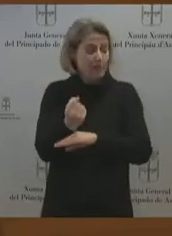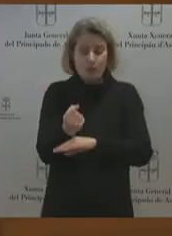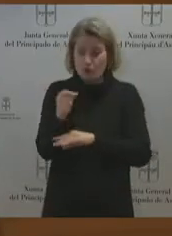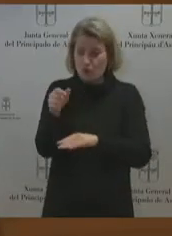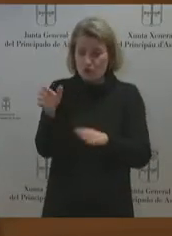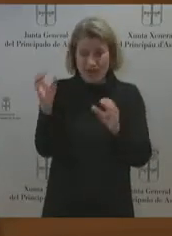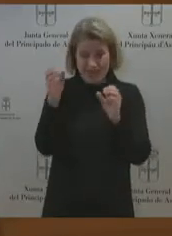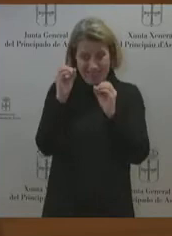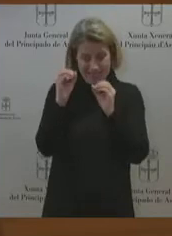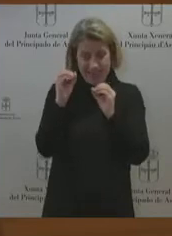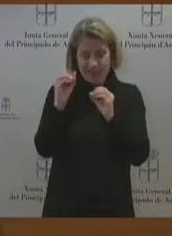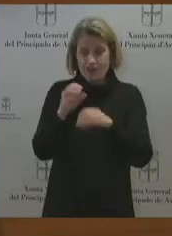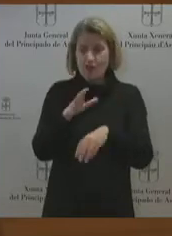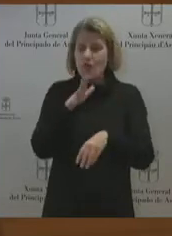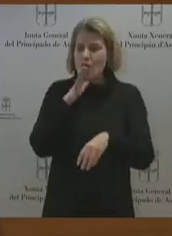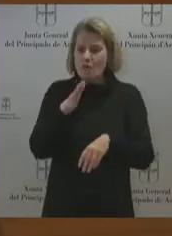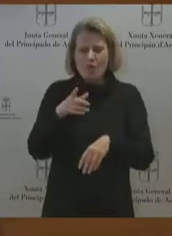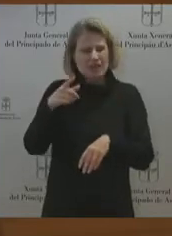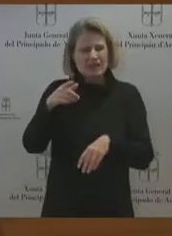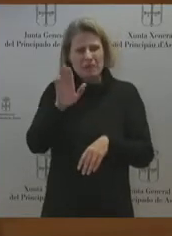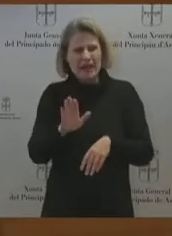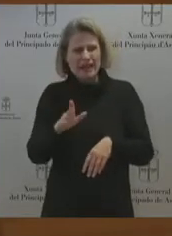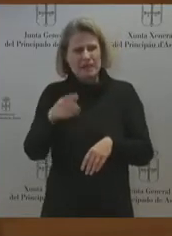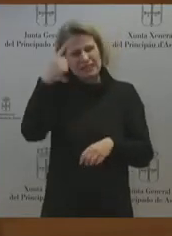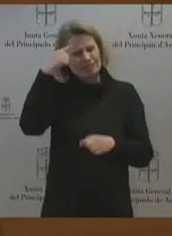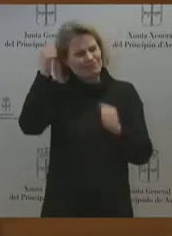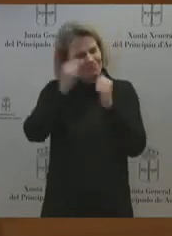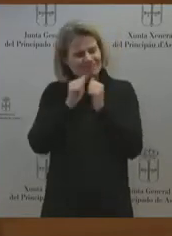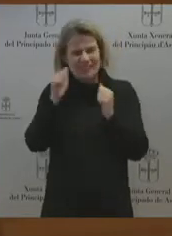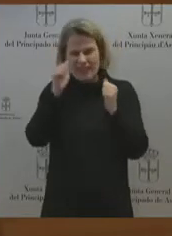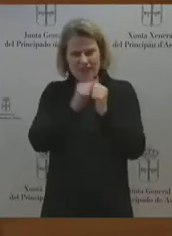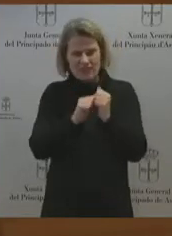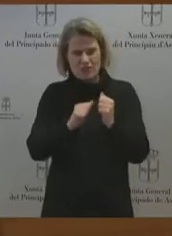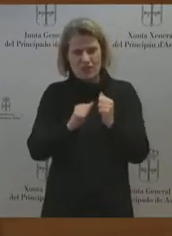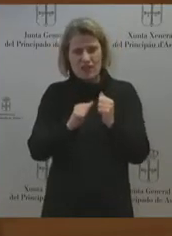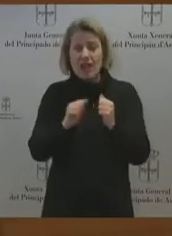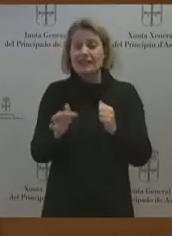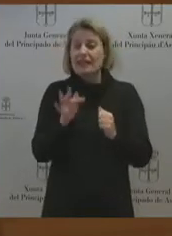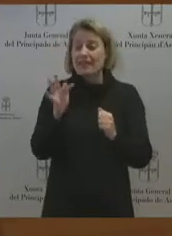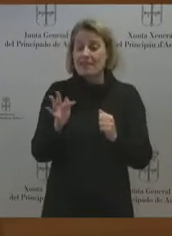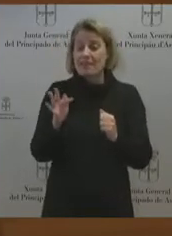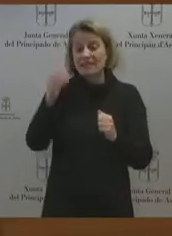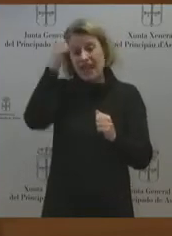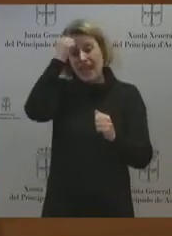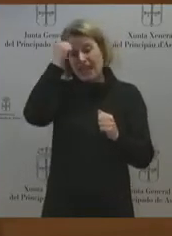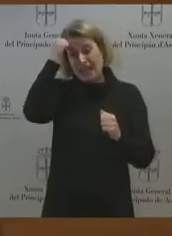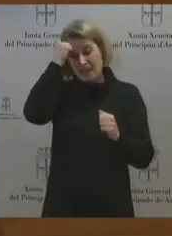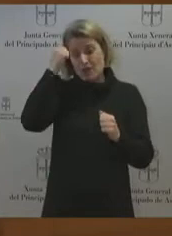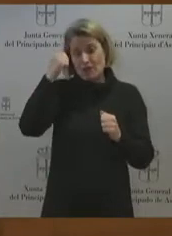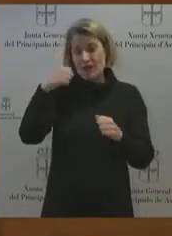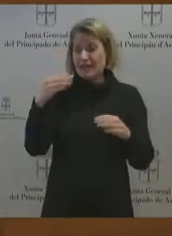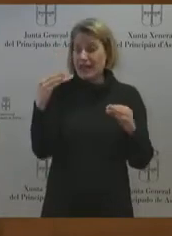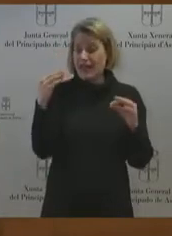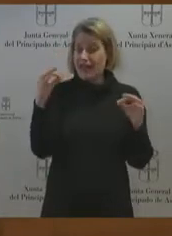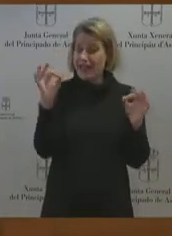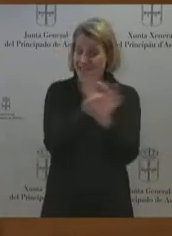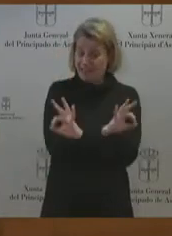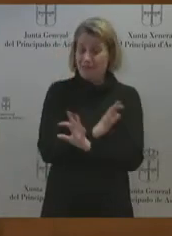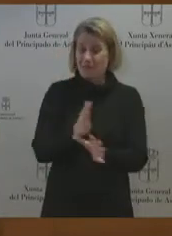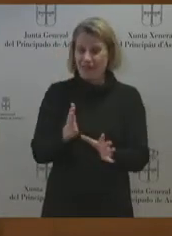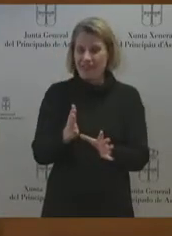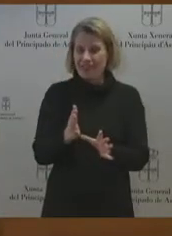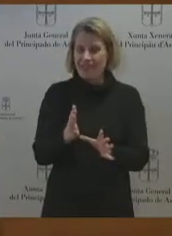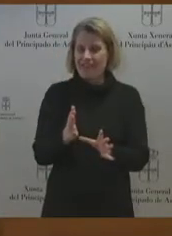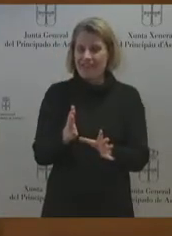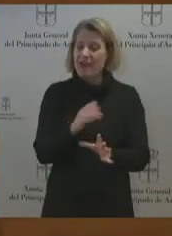cabezonería equivocada de quienes están gobernando y, sobre todo, una cabezonería suya particular, y el resto de las personas tendremos que manifestarnos